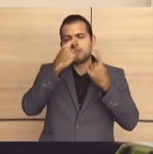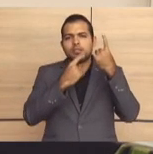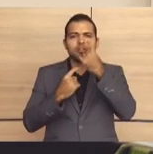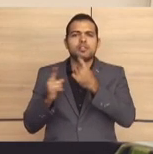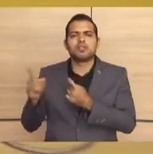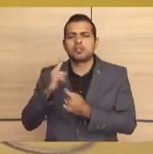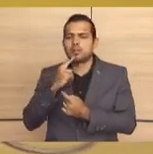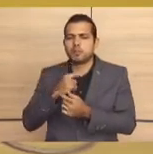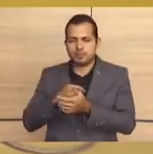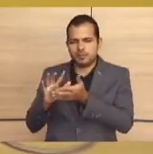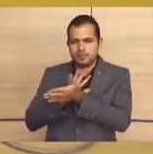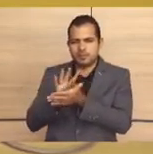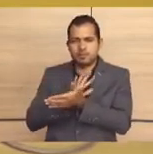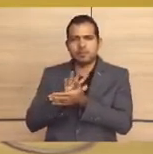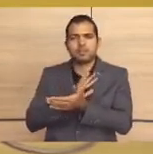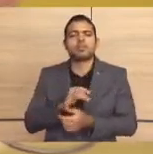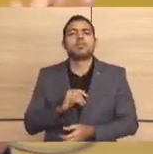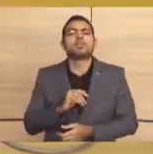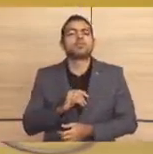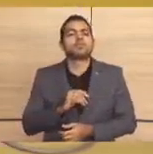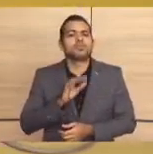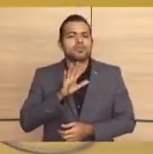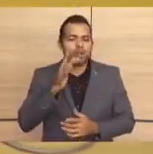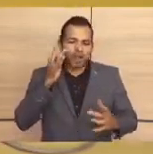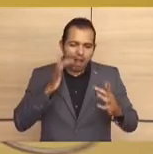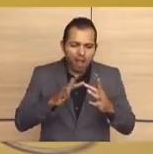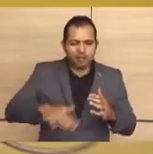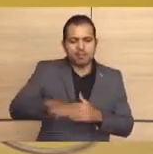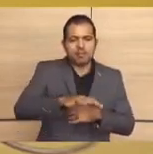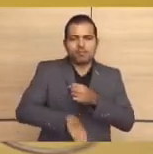las mujeres, a lo femenino, que es el cuidar,